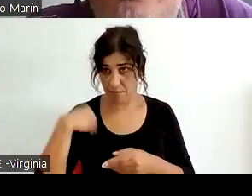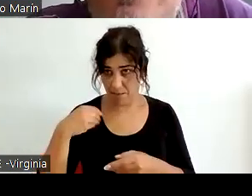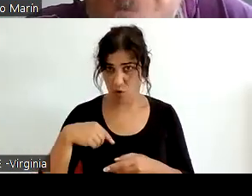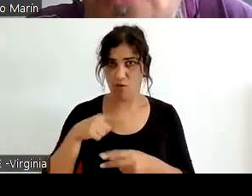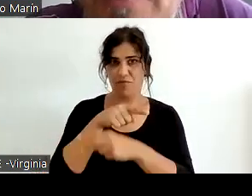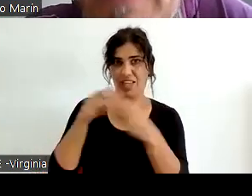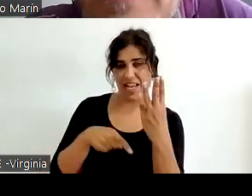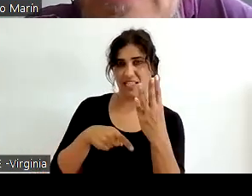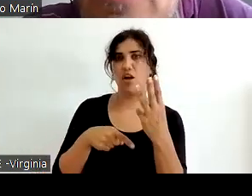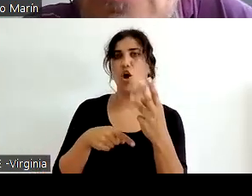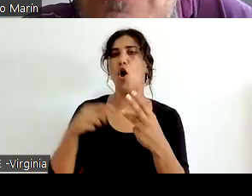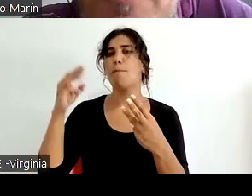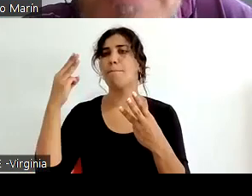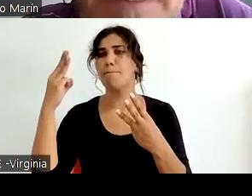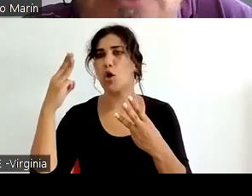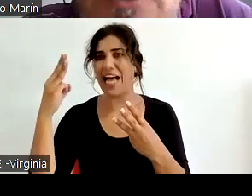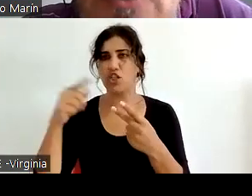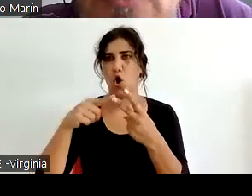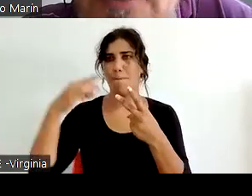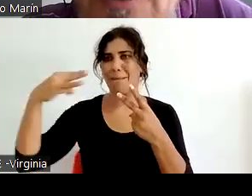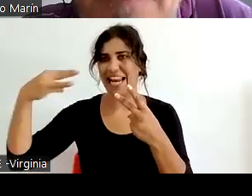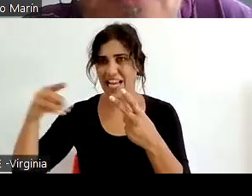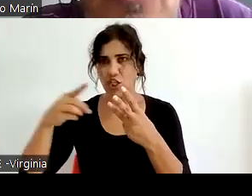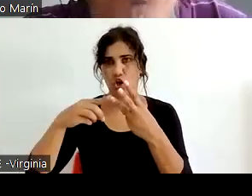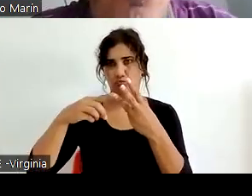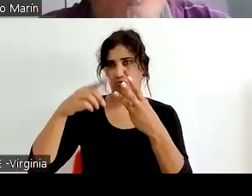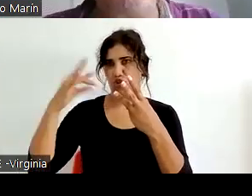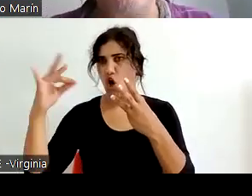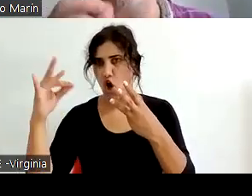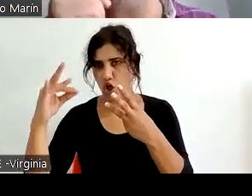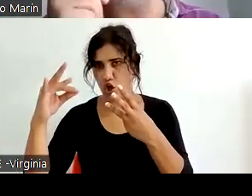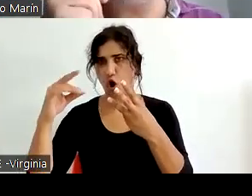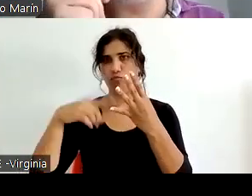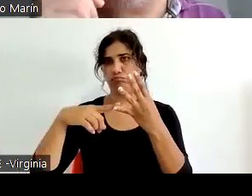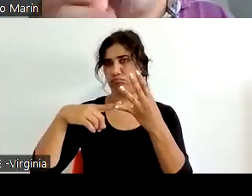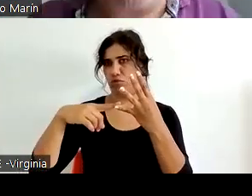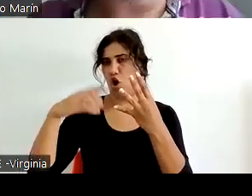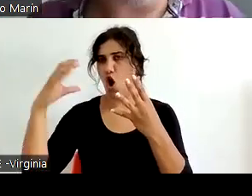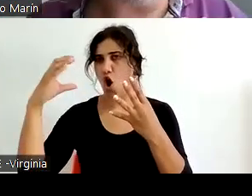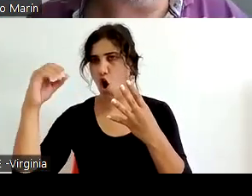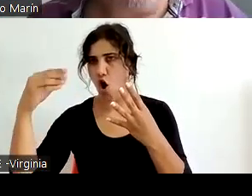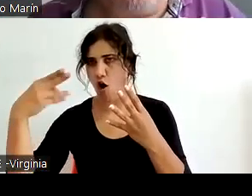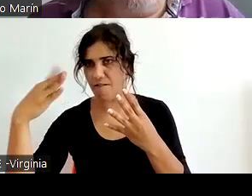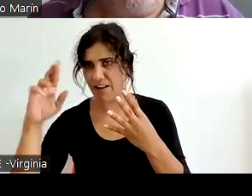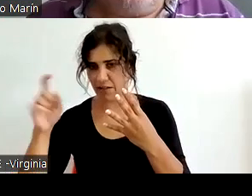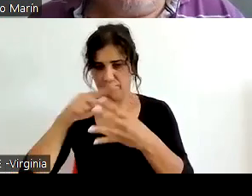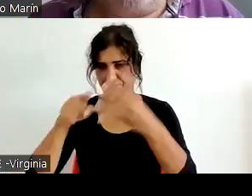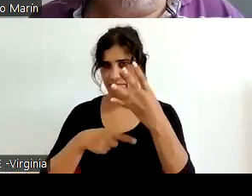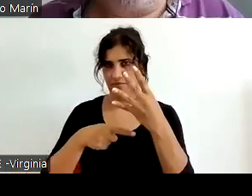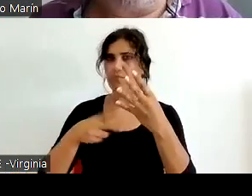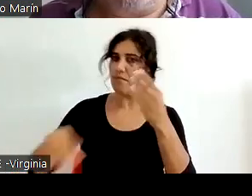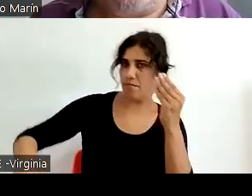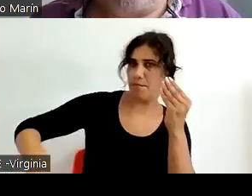calcio, sodio, cobre, cromo, molibdeno y otros oligoelementos. Con ellos lo que vais a obtener, aparte del aporte de